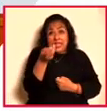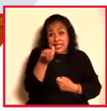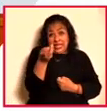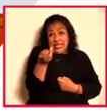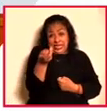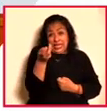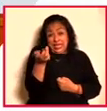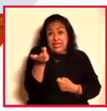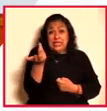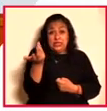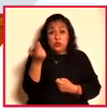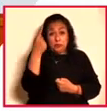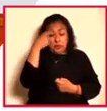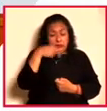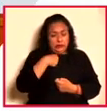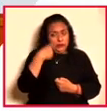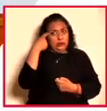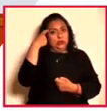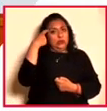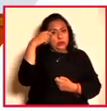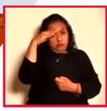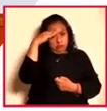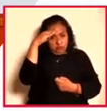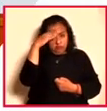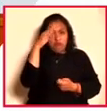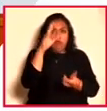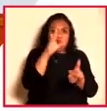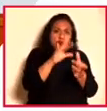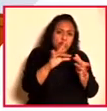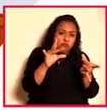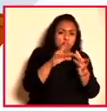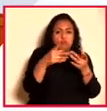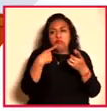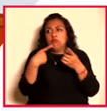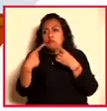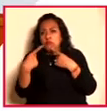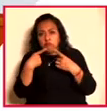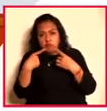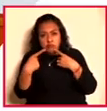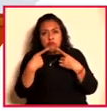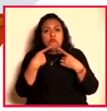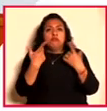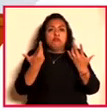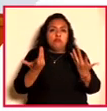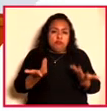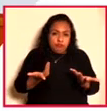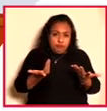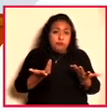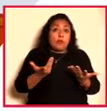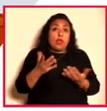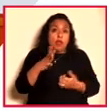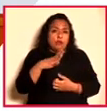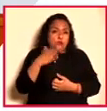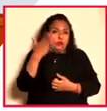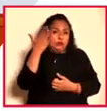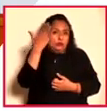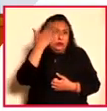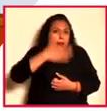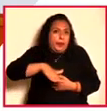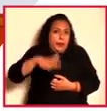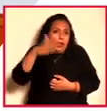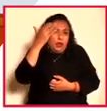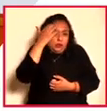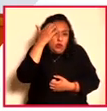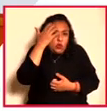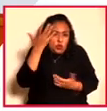es para reflexionarse, para comentarse, ¿verdad? Y pues tenerlo presente.